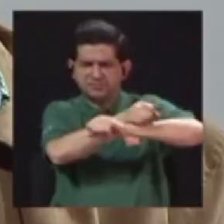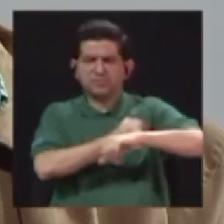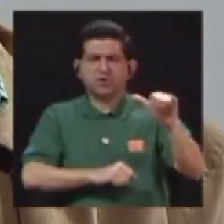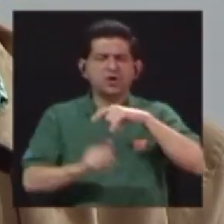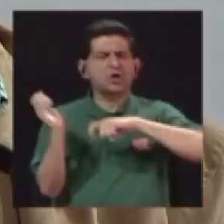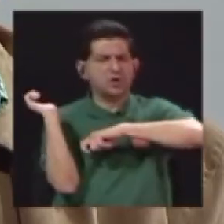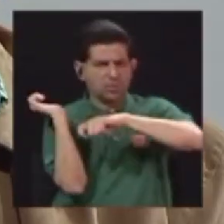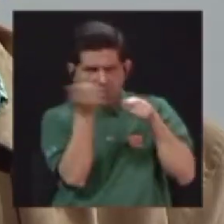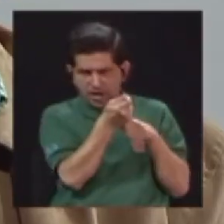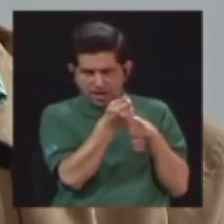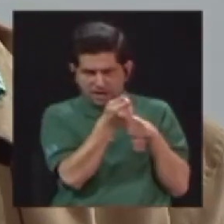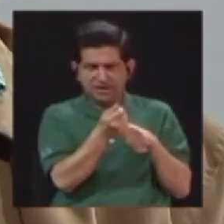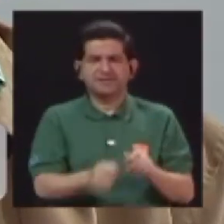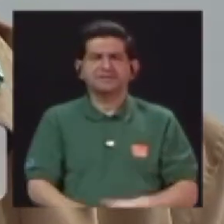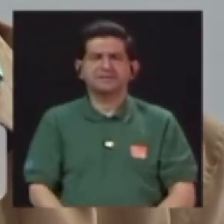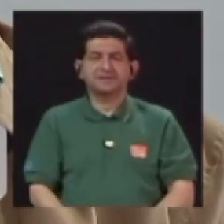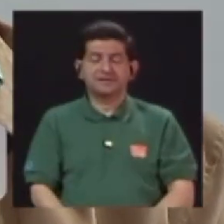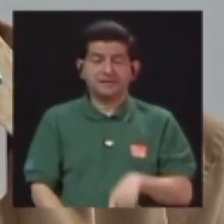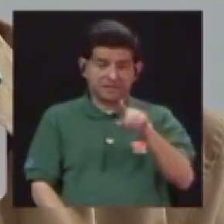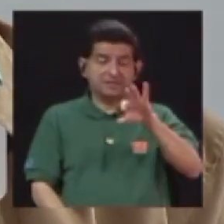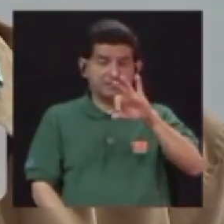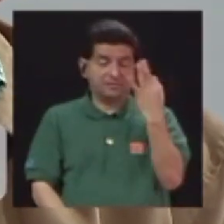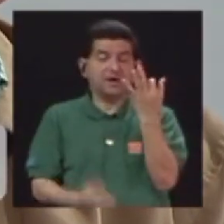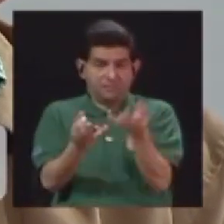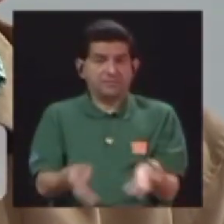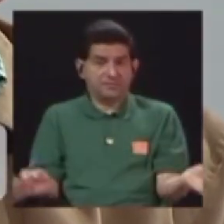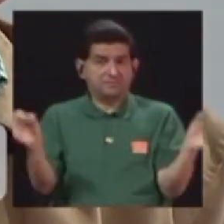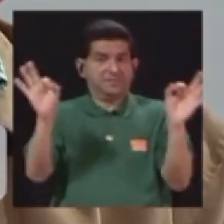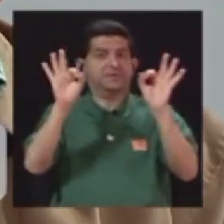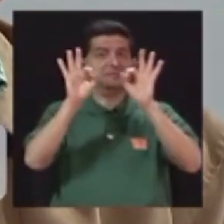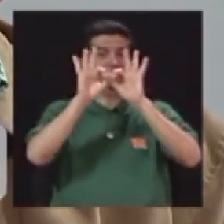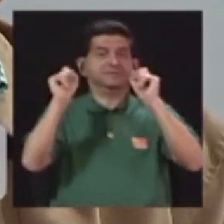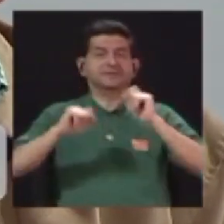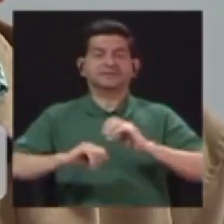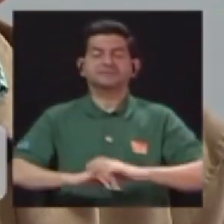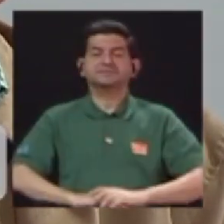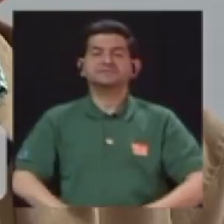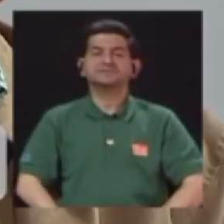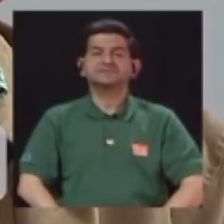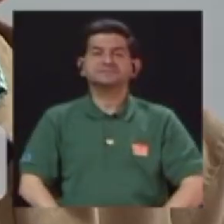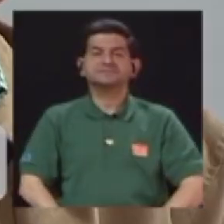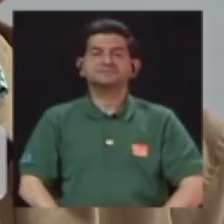también de manera importante.